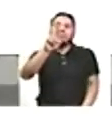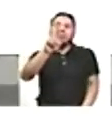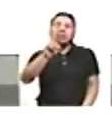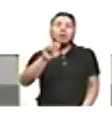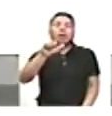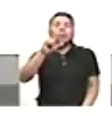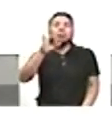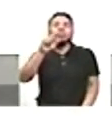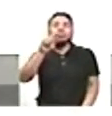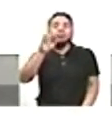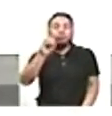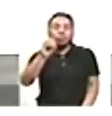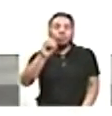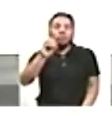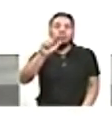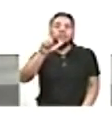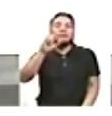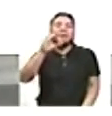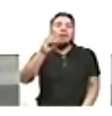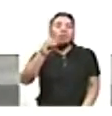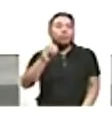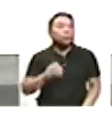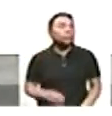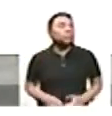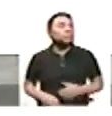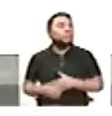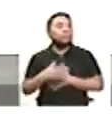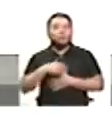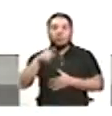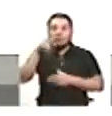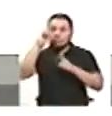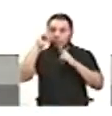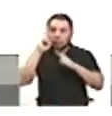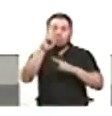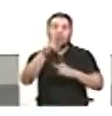Augusto Astudillo Salcedo. ¡Subordinación y valor!